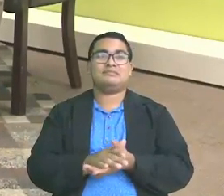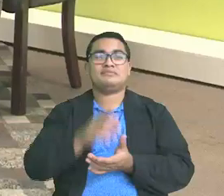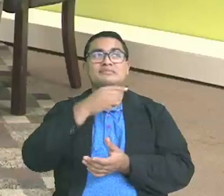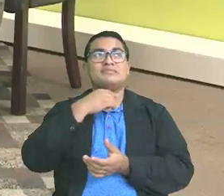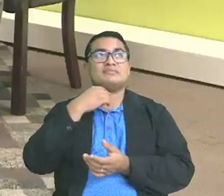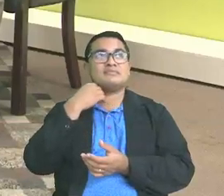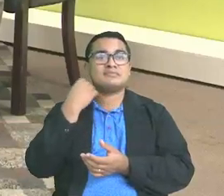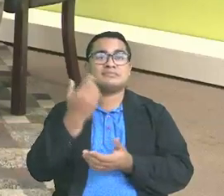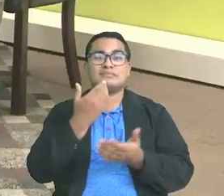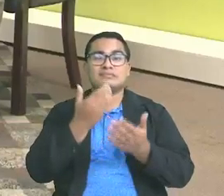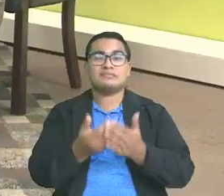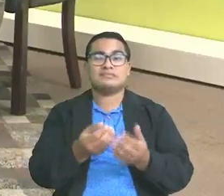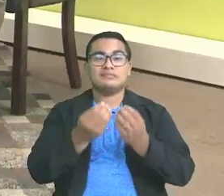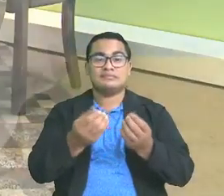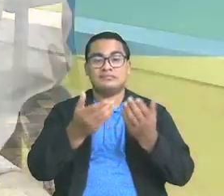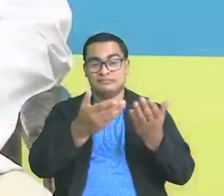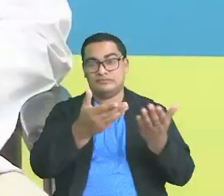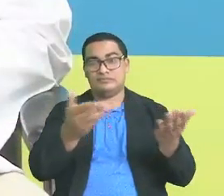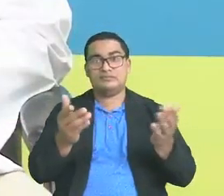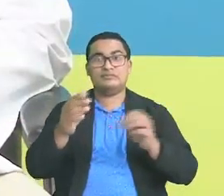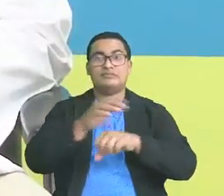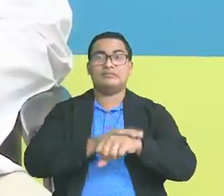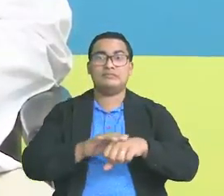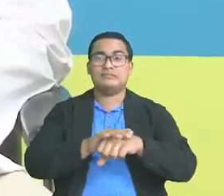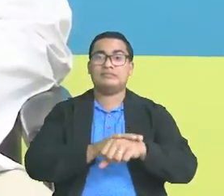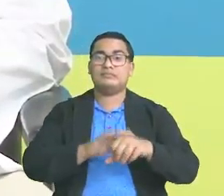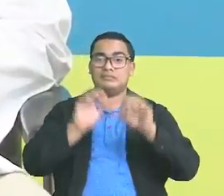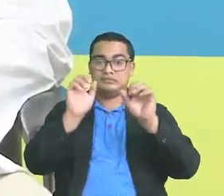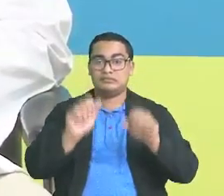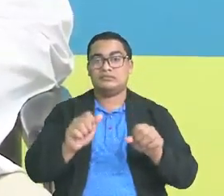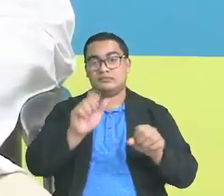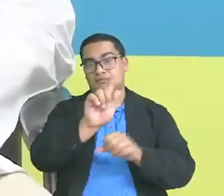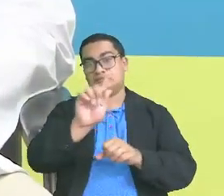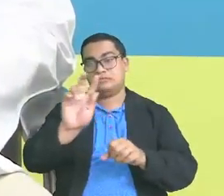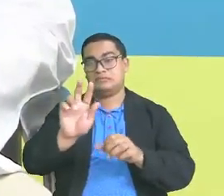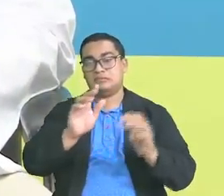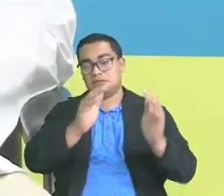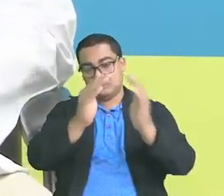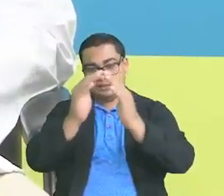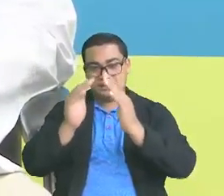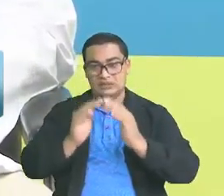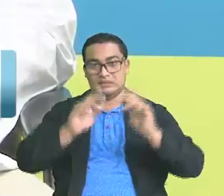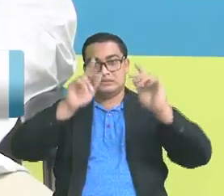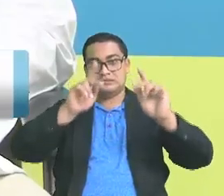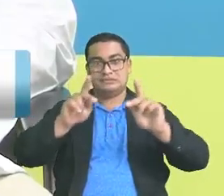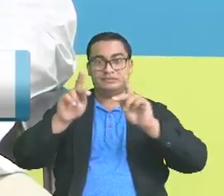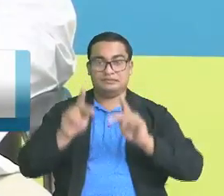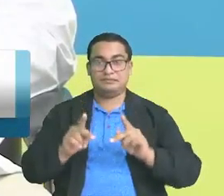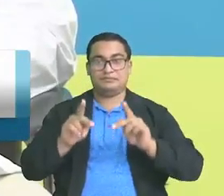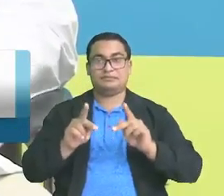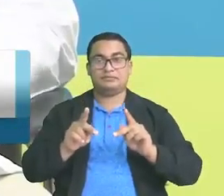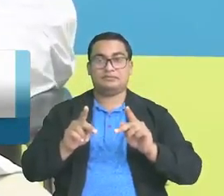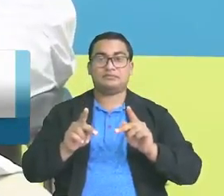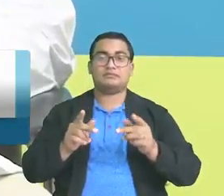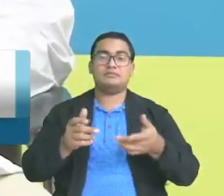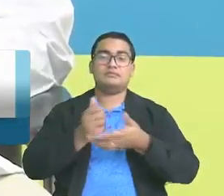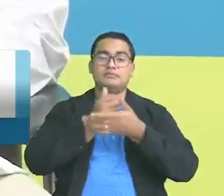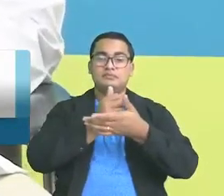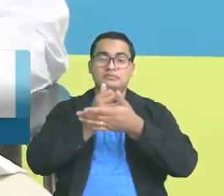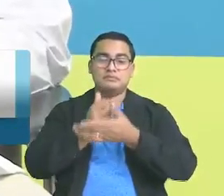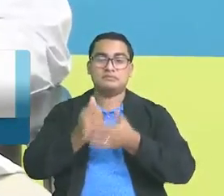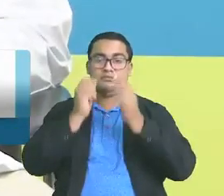gracias a ustedes, ¿no?, por permitir llegar hasta los hogares de nuestra población y ayudarle un poco con lo que es